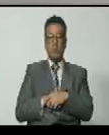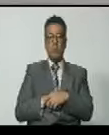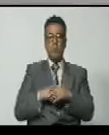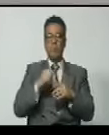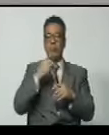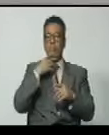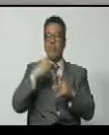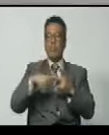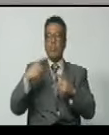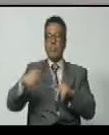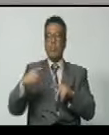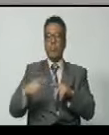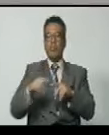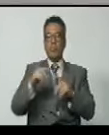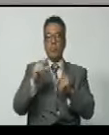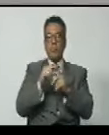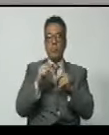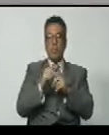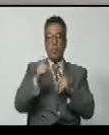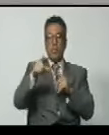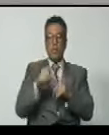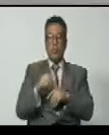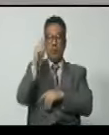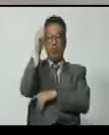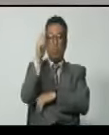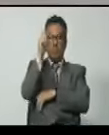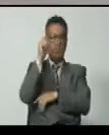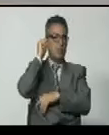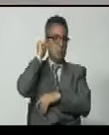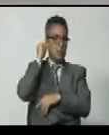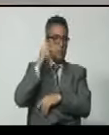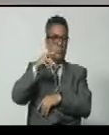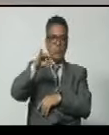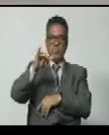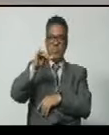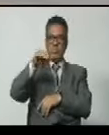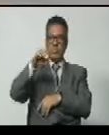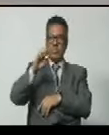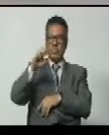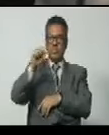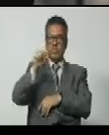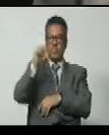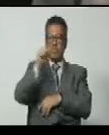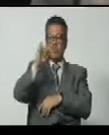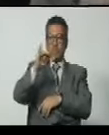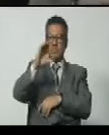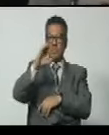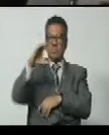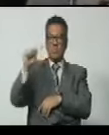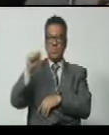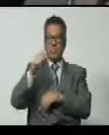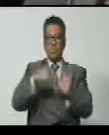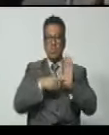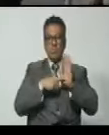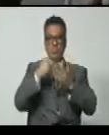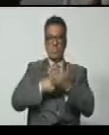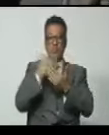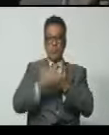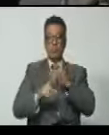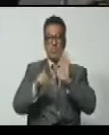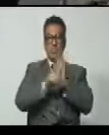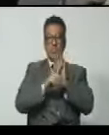Bien, voy a dejar en el derecho de palabra a la diputada Jessica Moreno para que presente el proyecto de